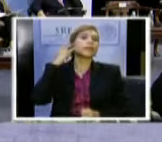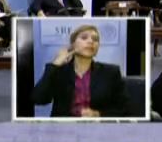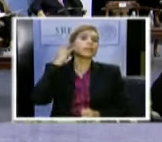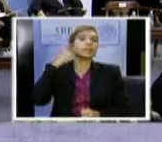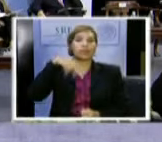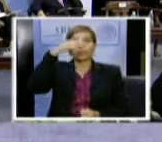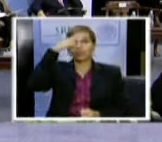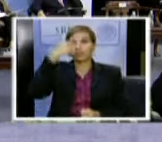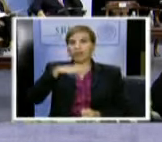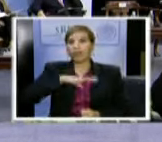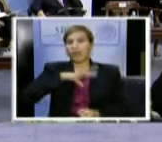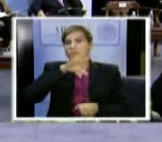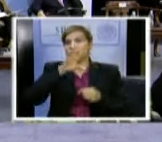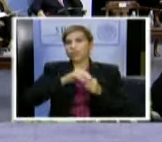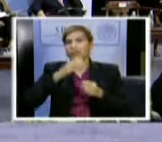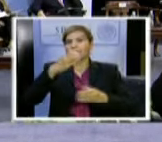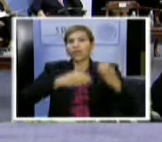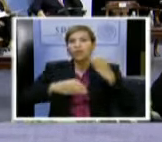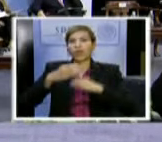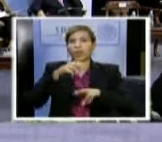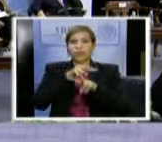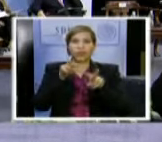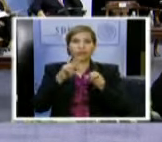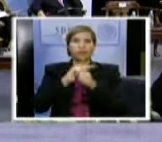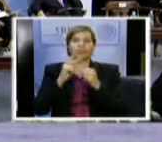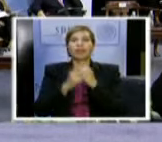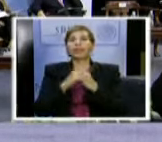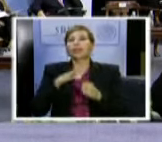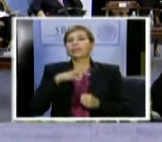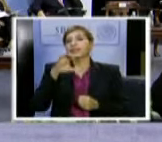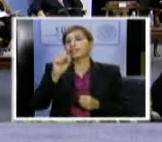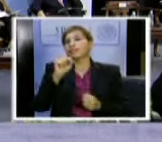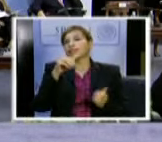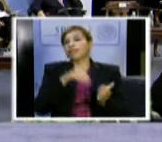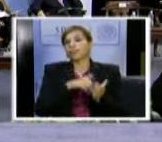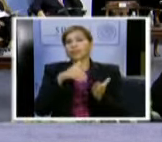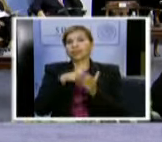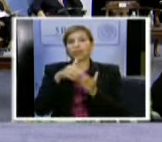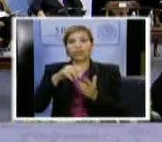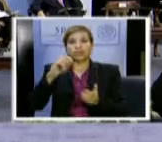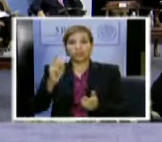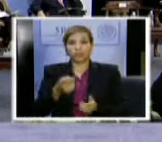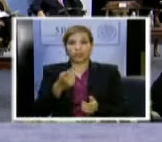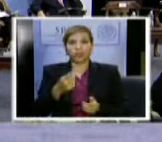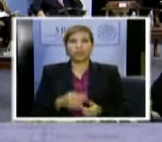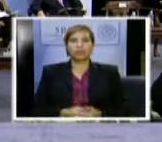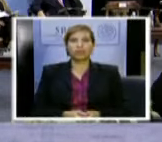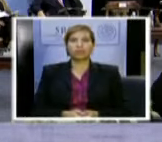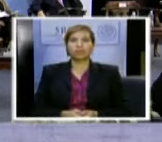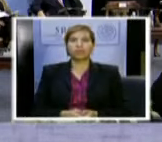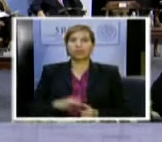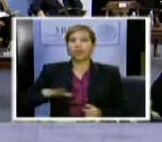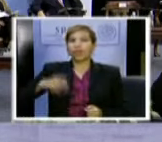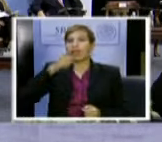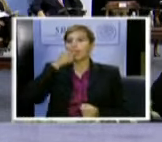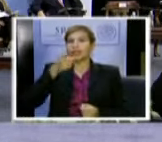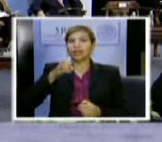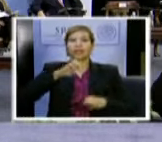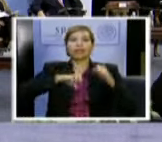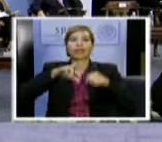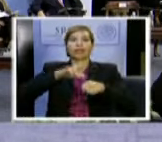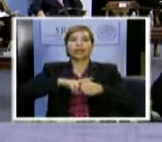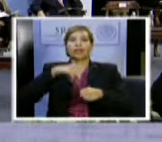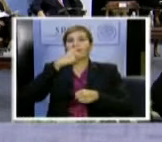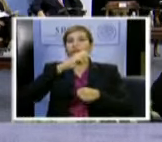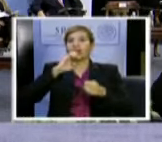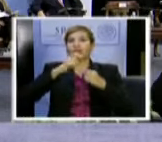y México tienen un comercio bilateral del orden de los 60,000 millones de dólares. Ya lo mencionaba también el embajador, la